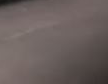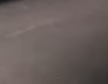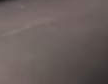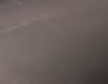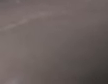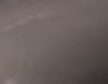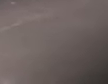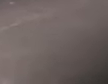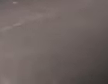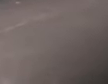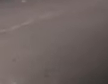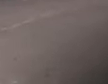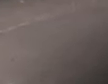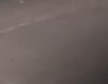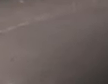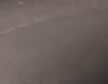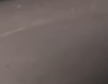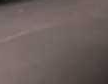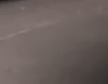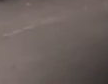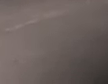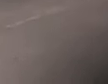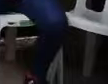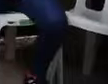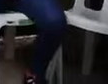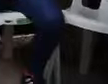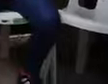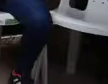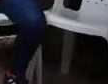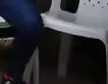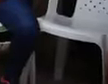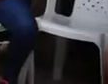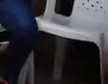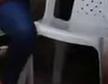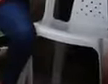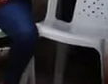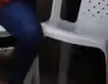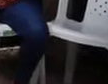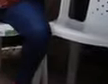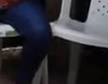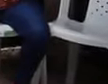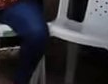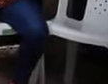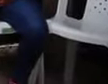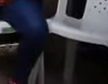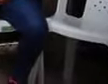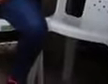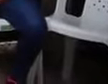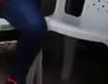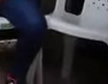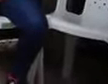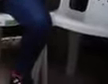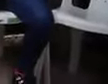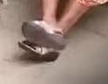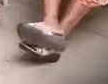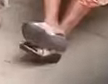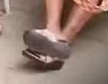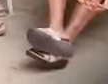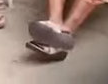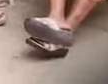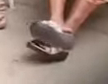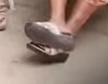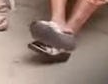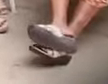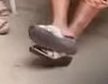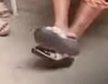65,33%. Para cáncer de mama, Capresoca EPS tamizó un total de 1.291 usuarias, cerrando este indicador para